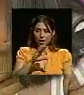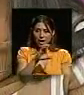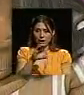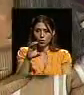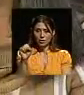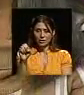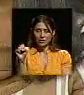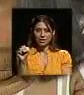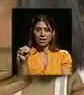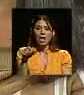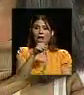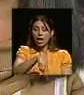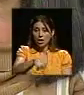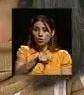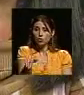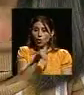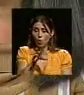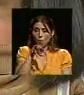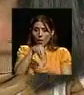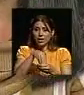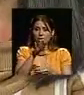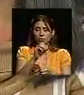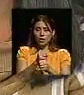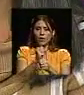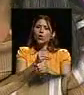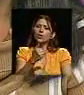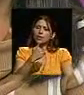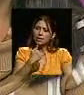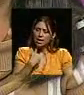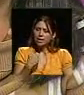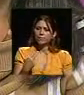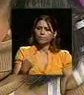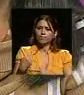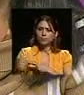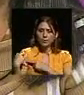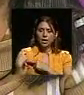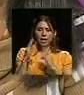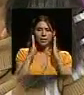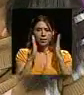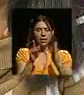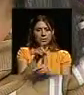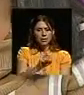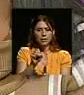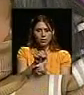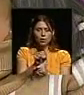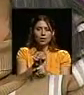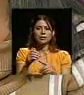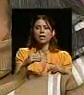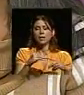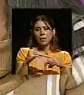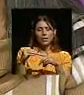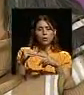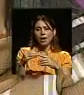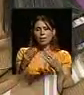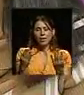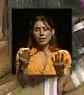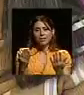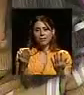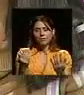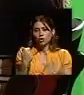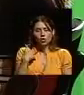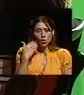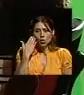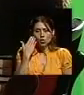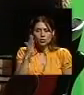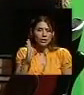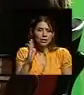la obligación, como parte de sus funciones, de atender este tipo de situaciones y, bueno, particularmente no conozco,